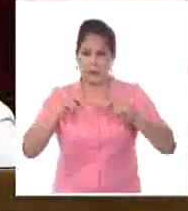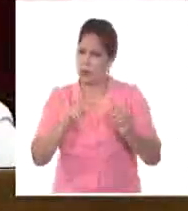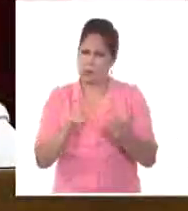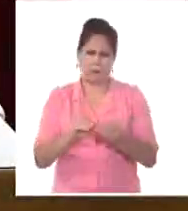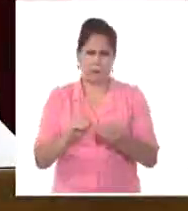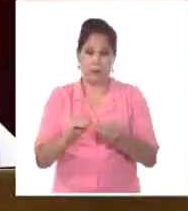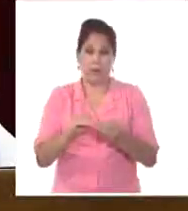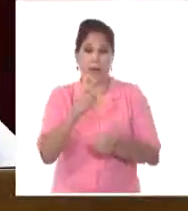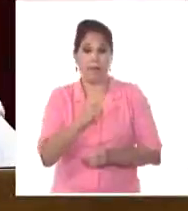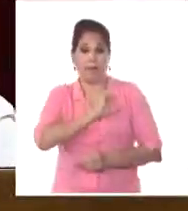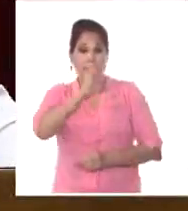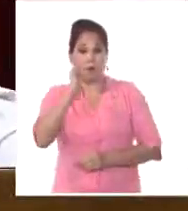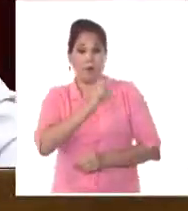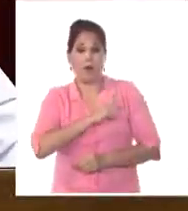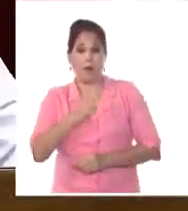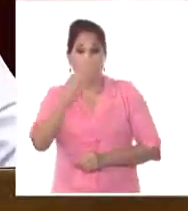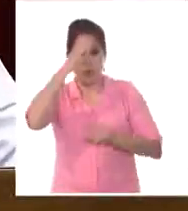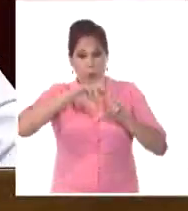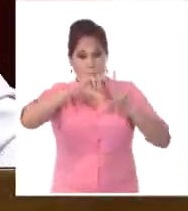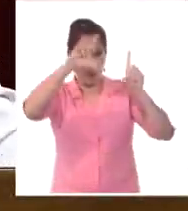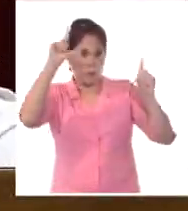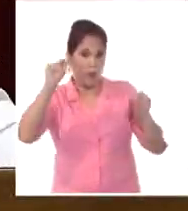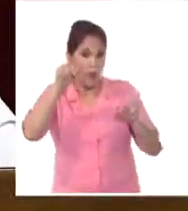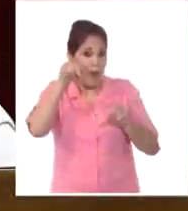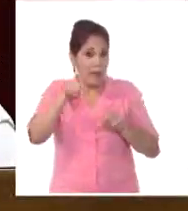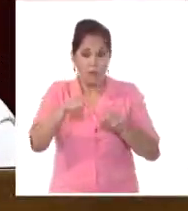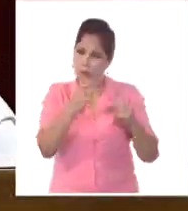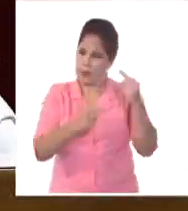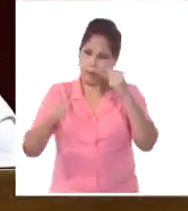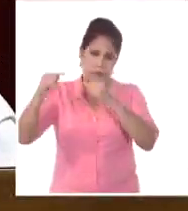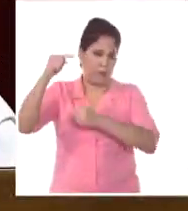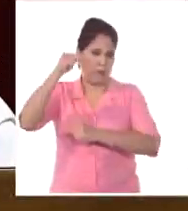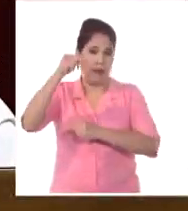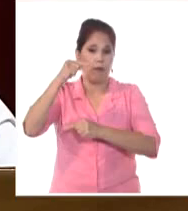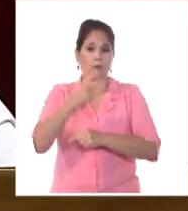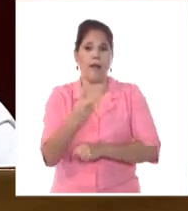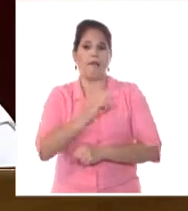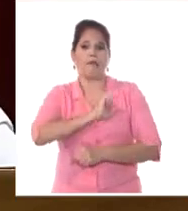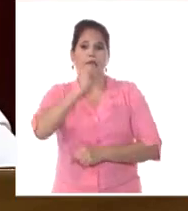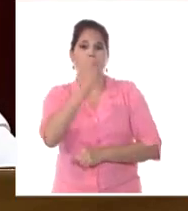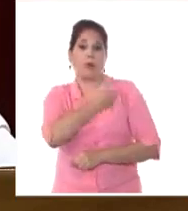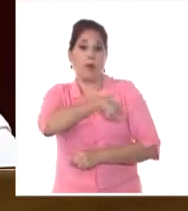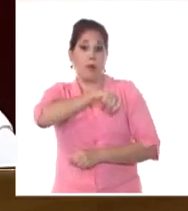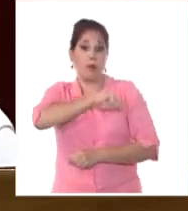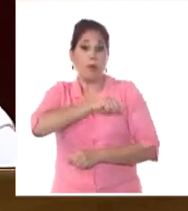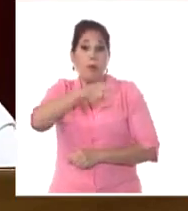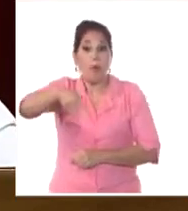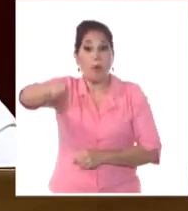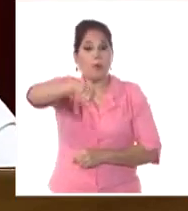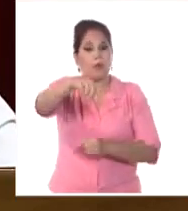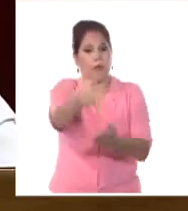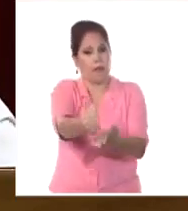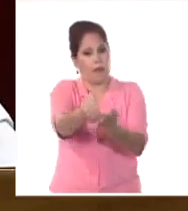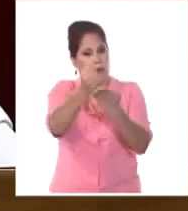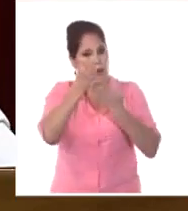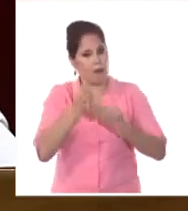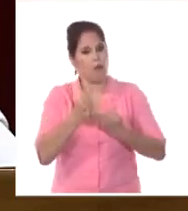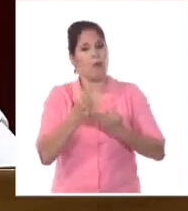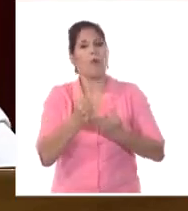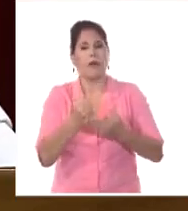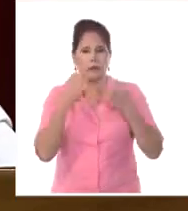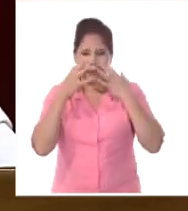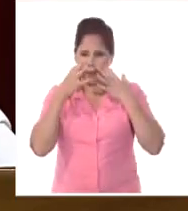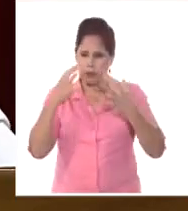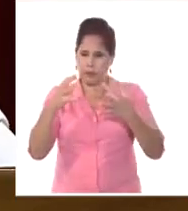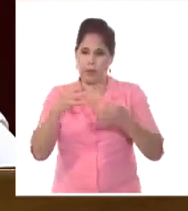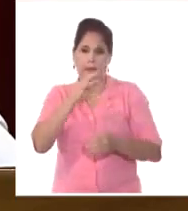La victoria de la Revolución Cubana es ante todo una victoria de nuestro pueblo y también de los pueblos que representan